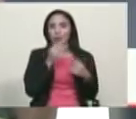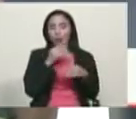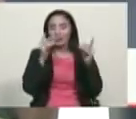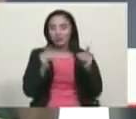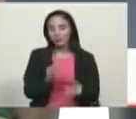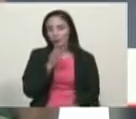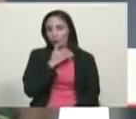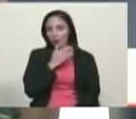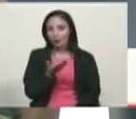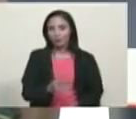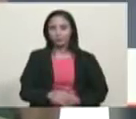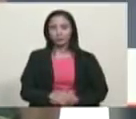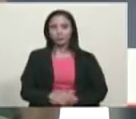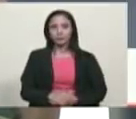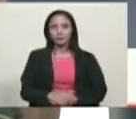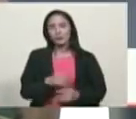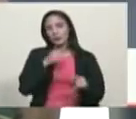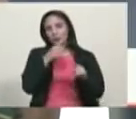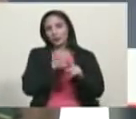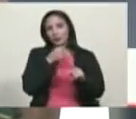Vamos a seguir luchando,